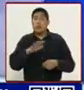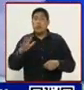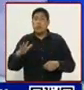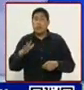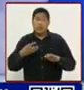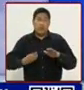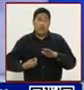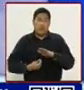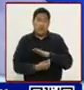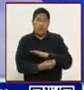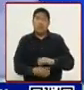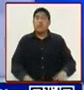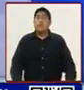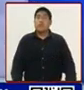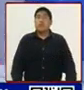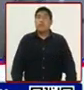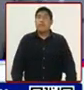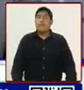de corrupción.